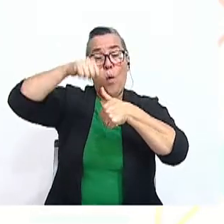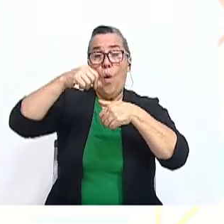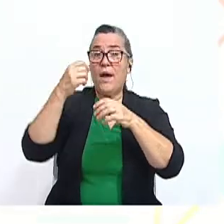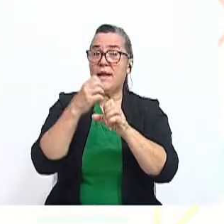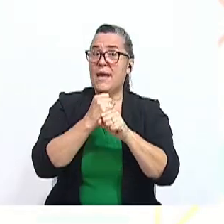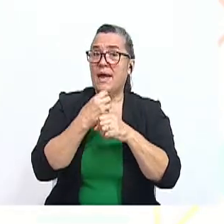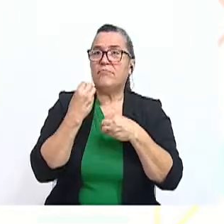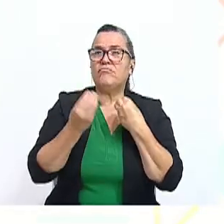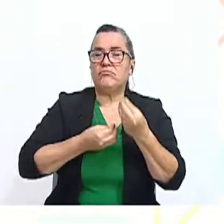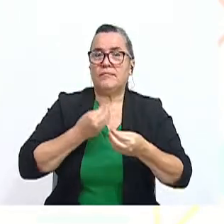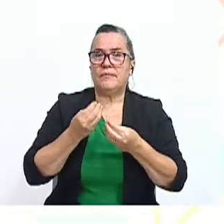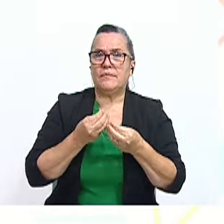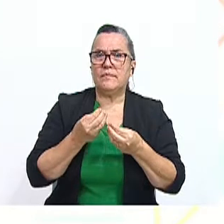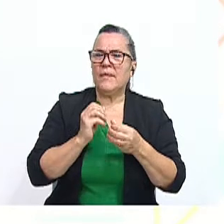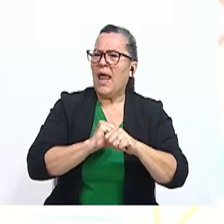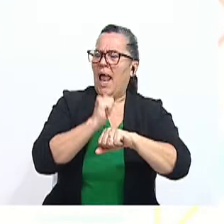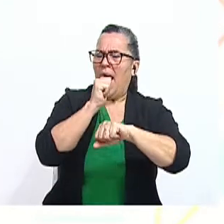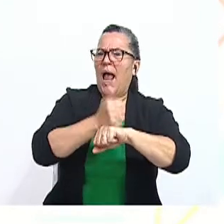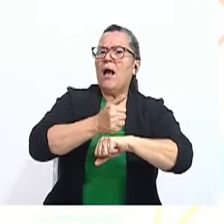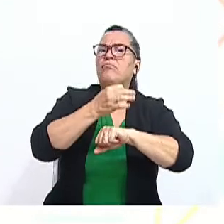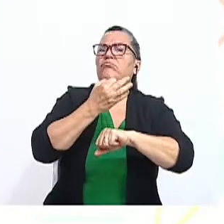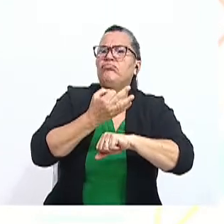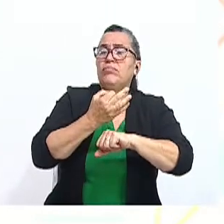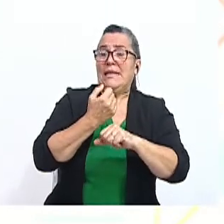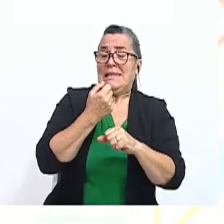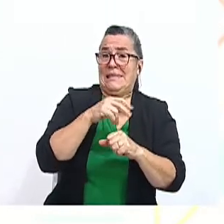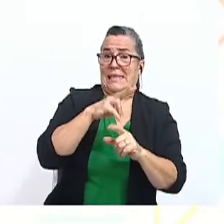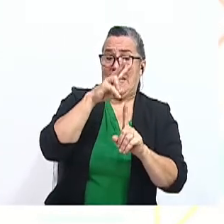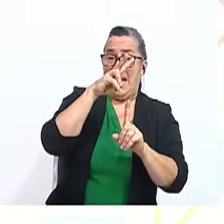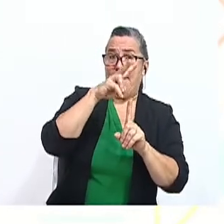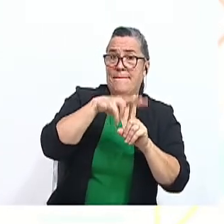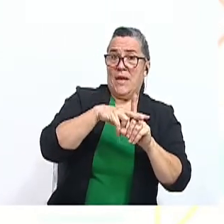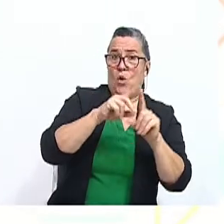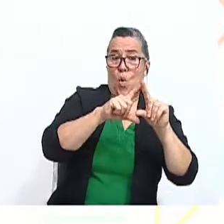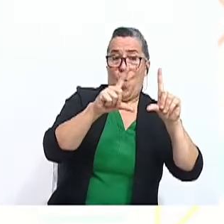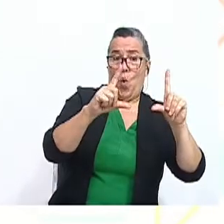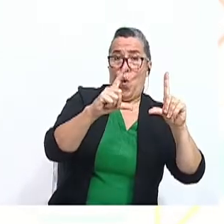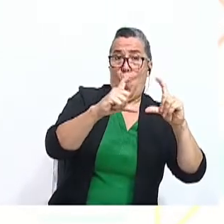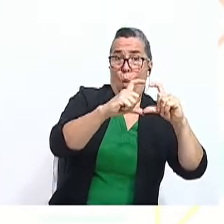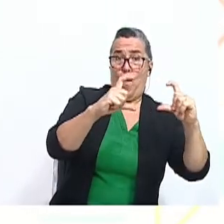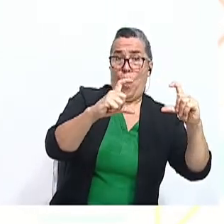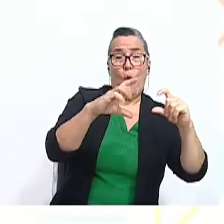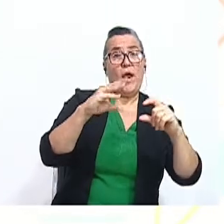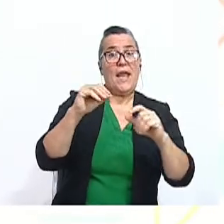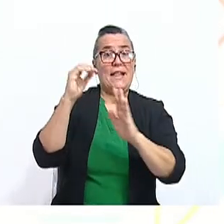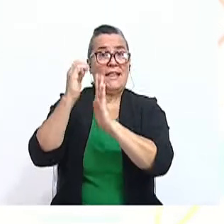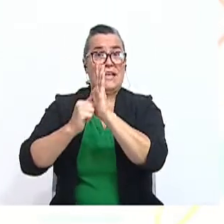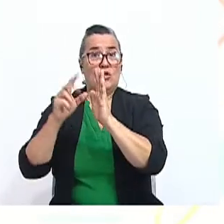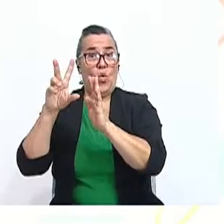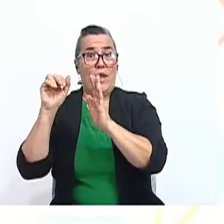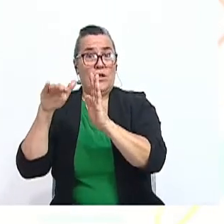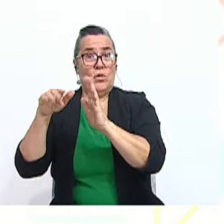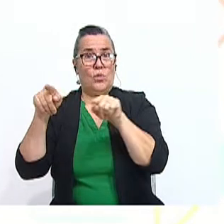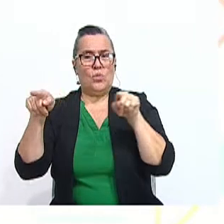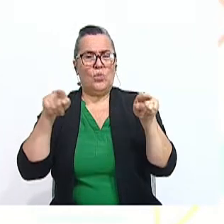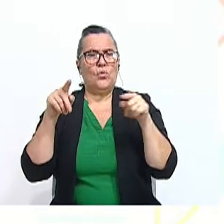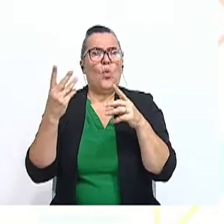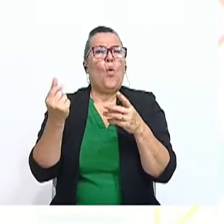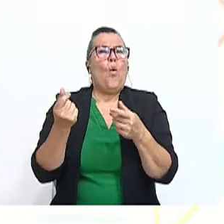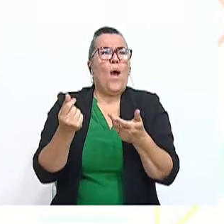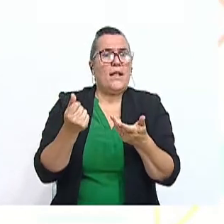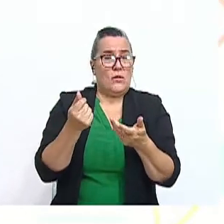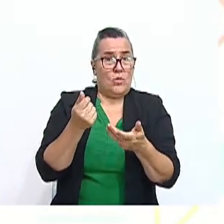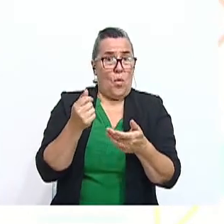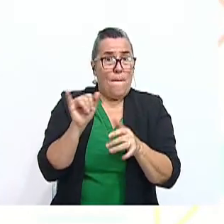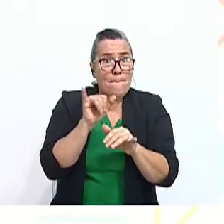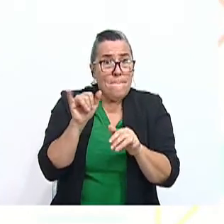es determinar si al aplicarle el cupón y el descuento se obtiene el mismo precio. Eso es